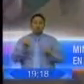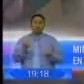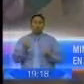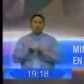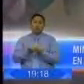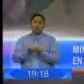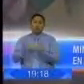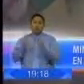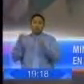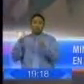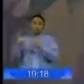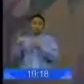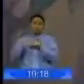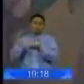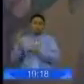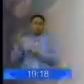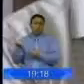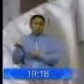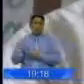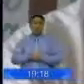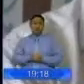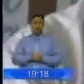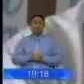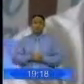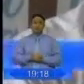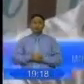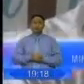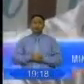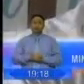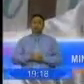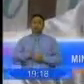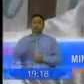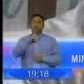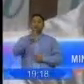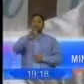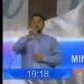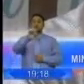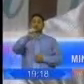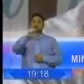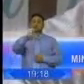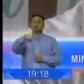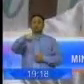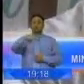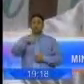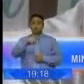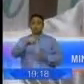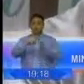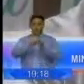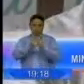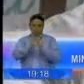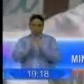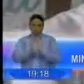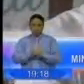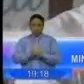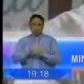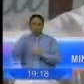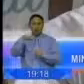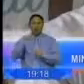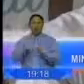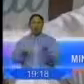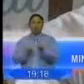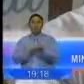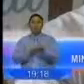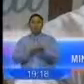para este sector. El precio del diésel no se ha modificado, lo que se ha hecho es un mecanismo de compensación para